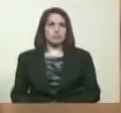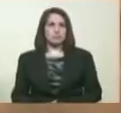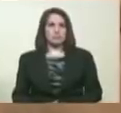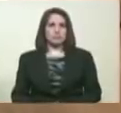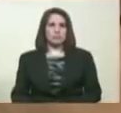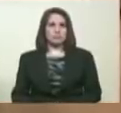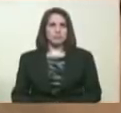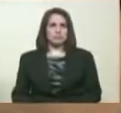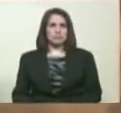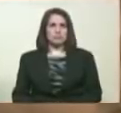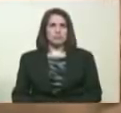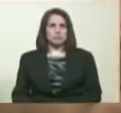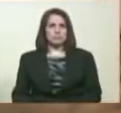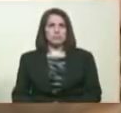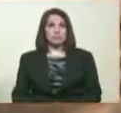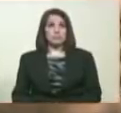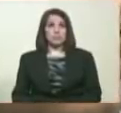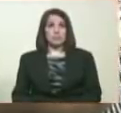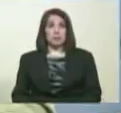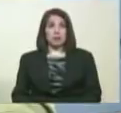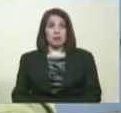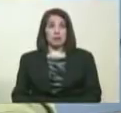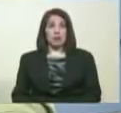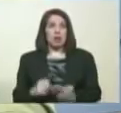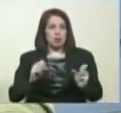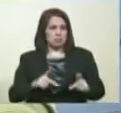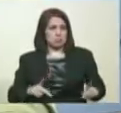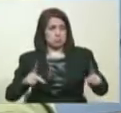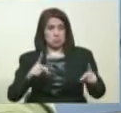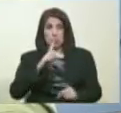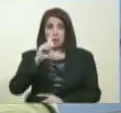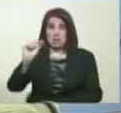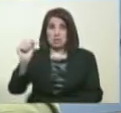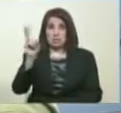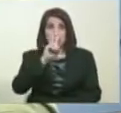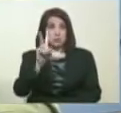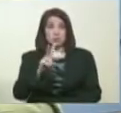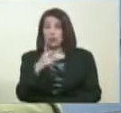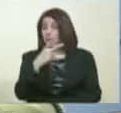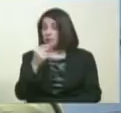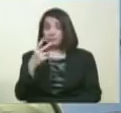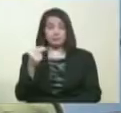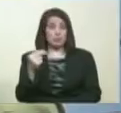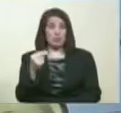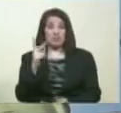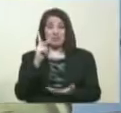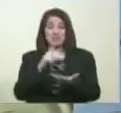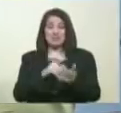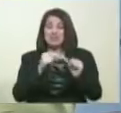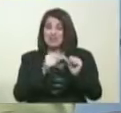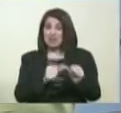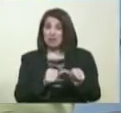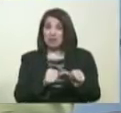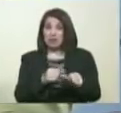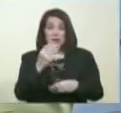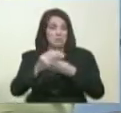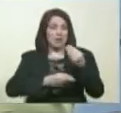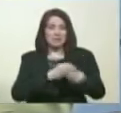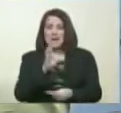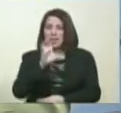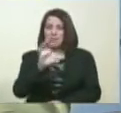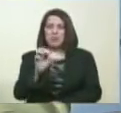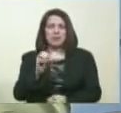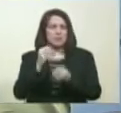No vale. La opción no es irse de Venezuela. La opción es quedarse, trabajar y hacer de nuestra patria la patria más bella